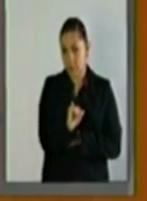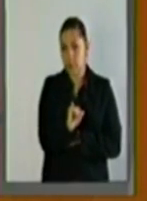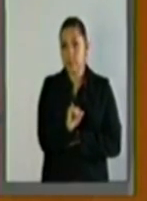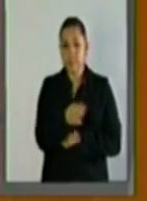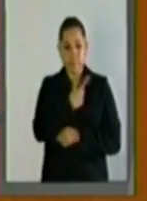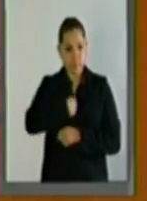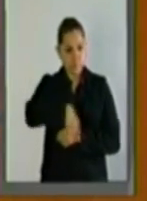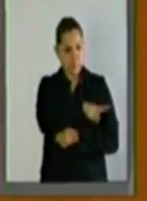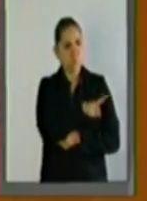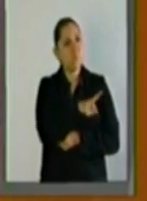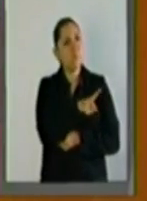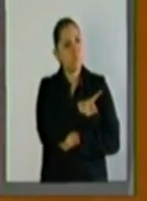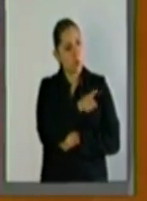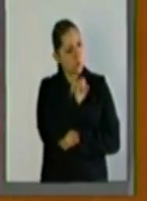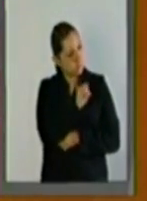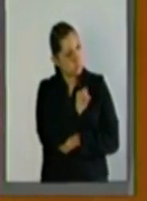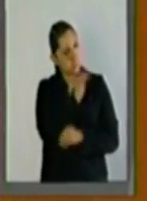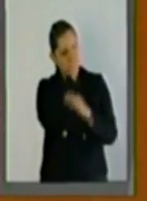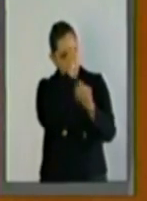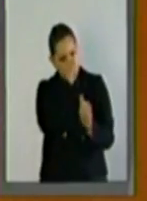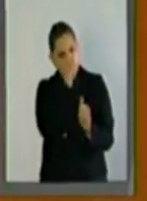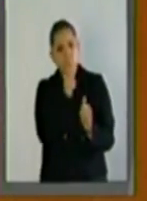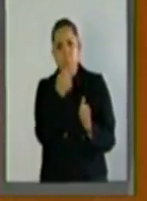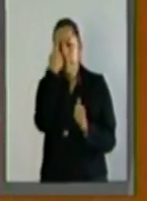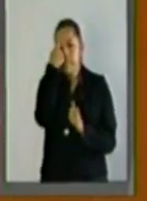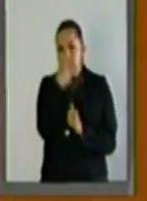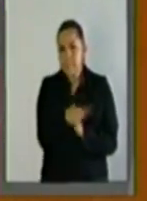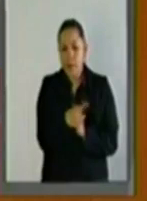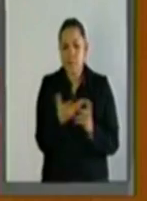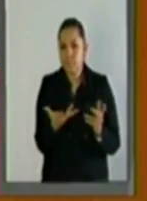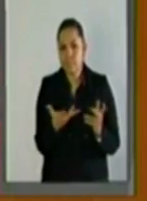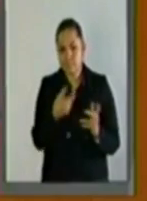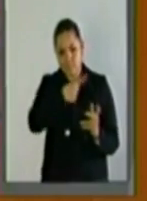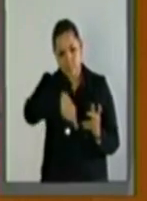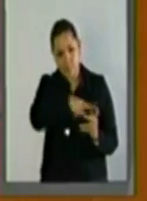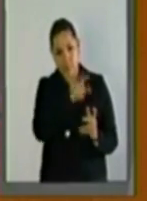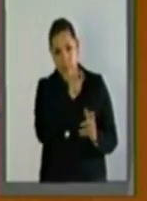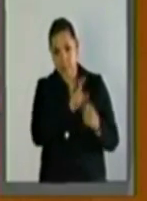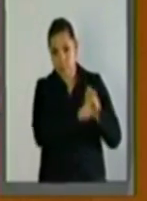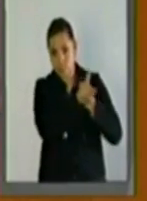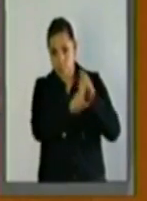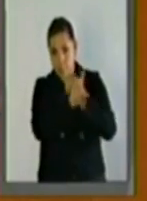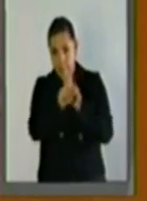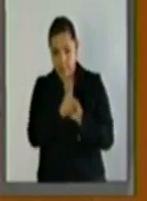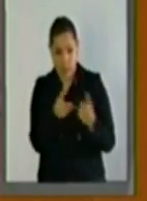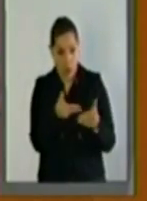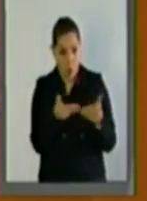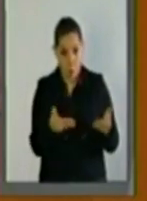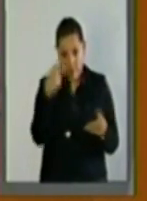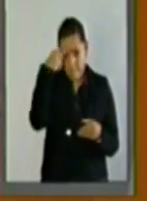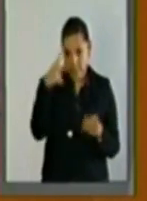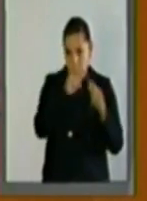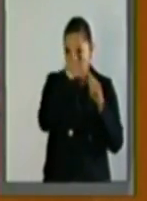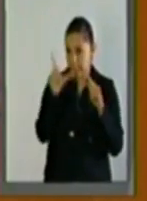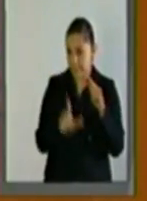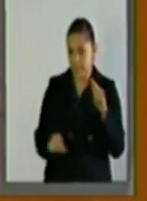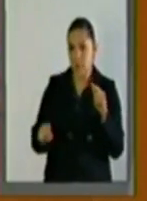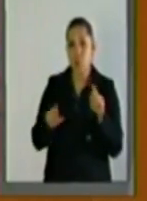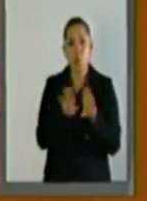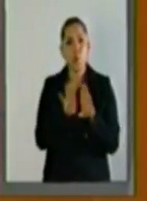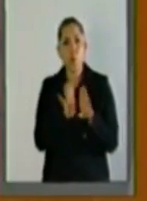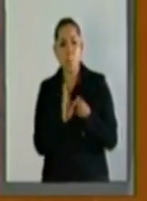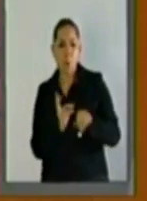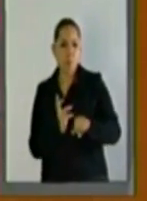estamos de acuerdo en que los problemas que suscitan en nuestro país se resuelvan a través